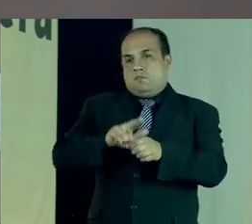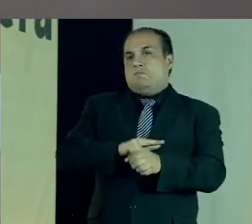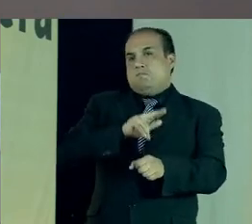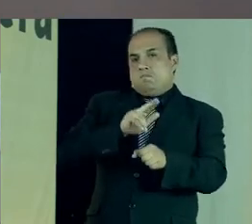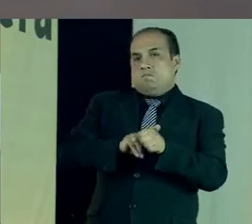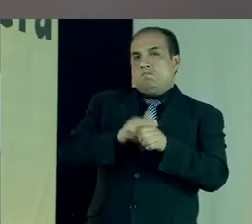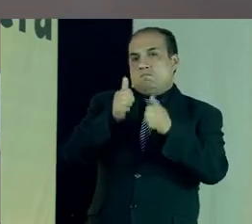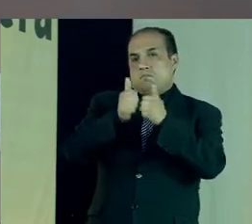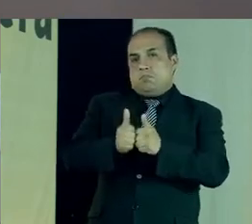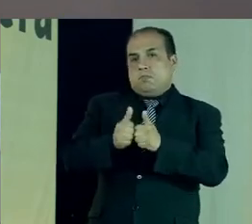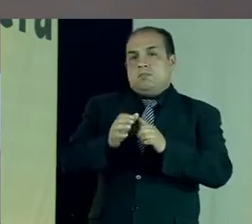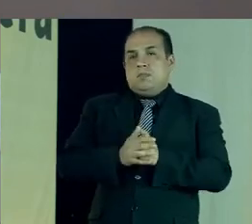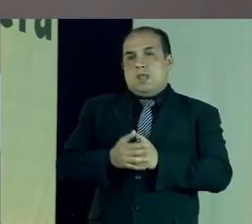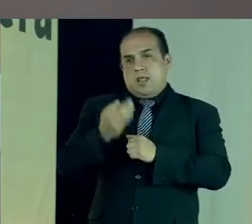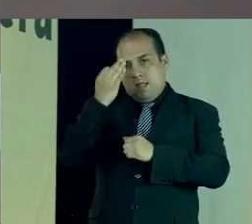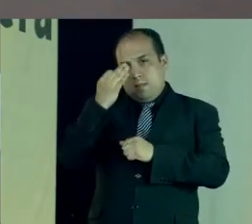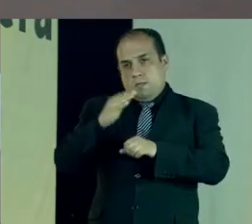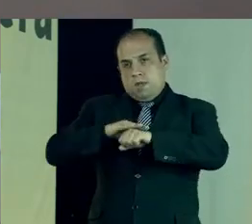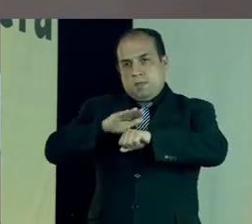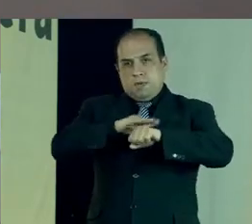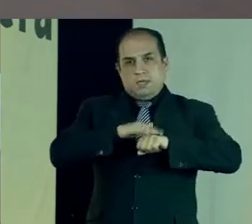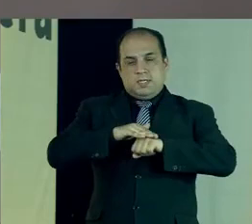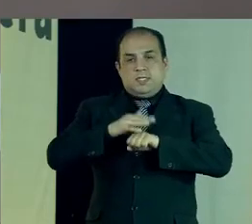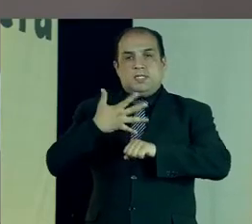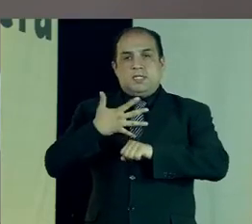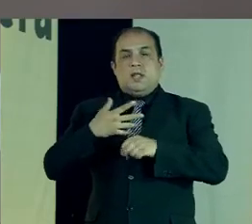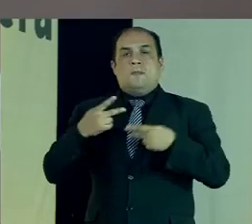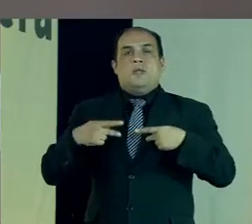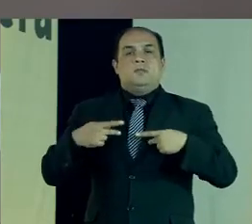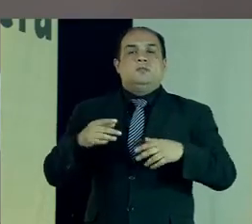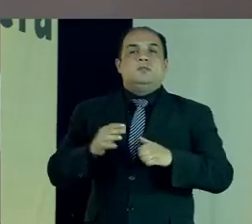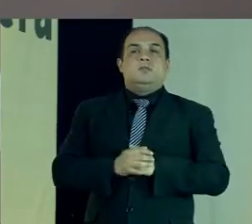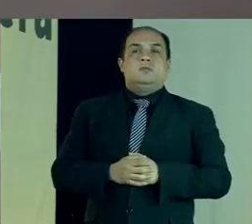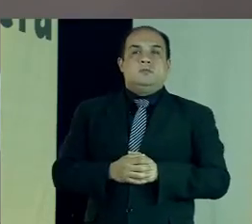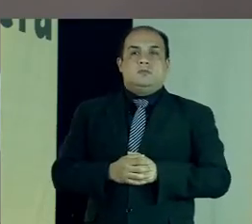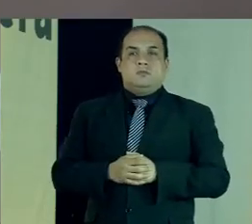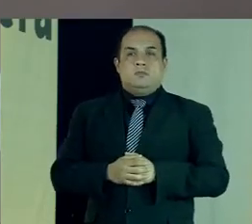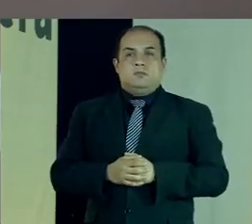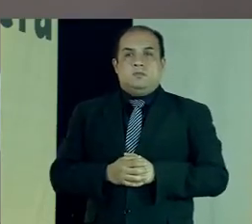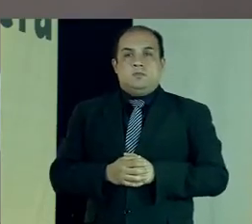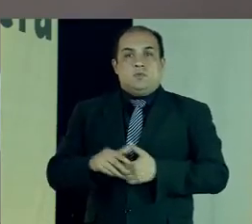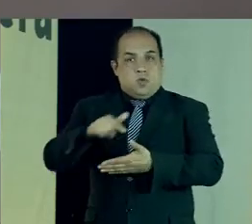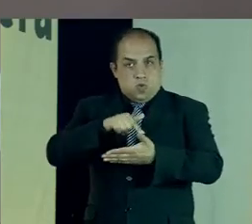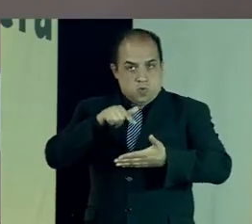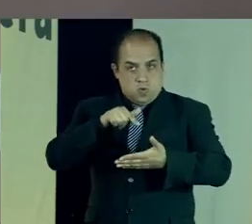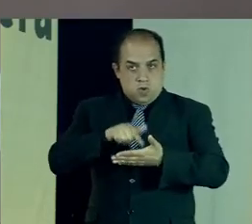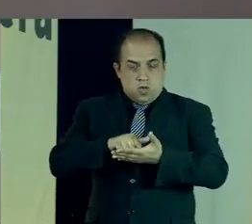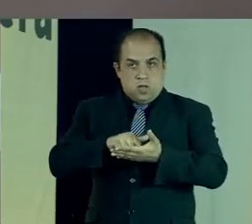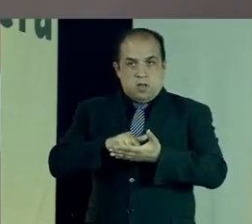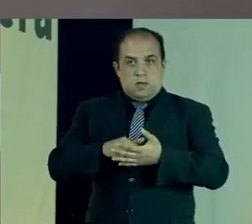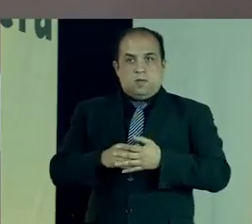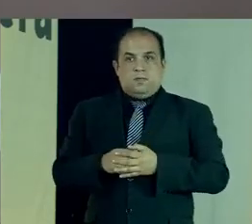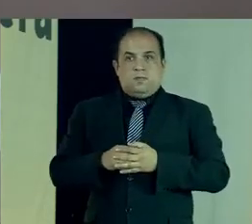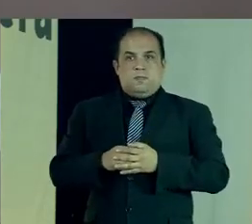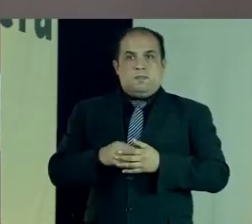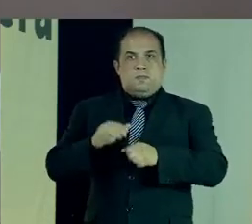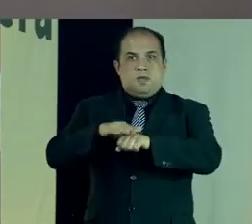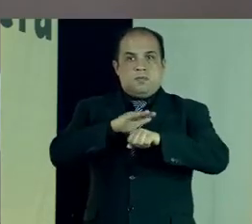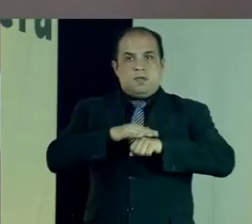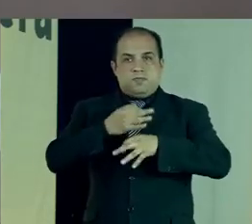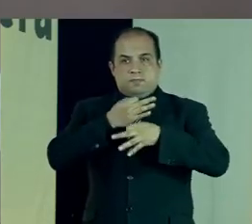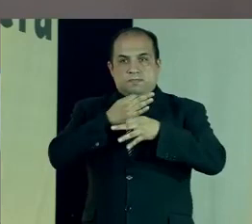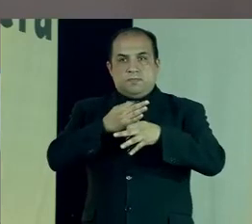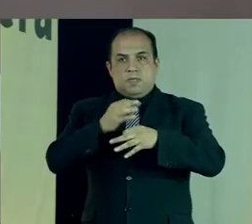un poco más tiempo para pasar con pacientes las unidades más importantes de